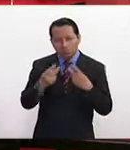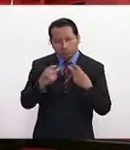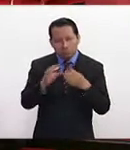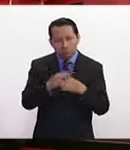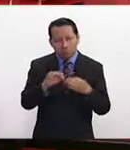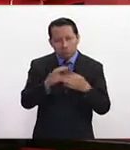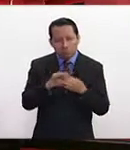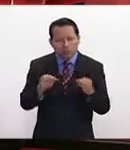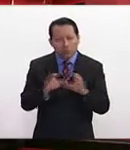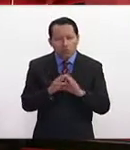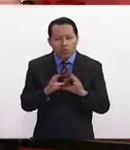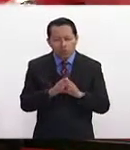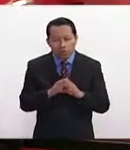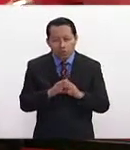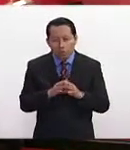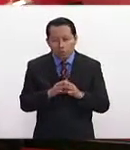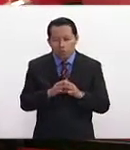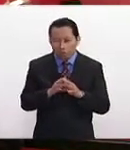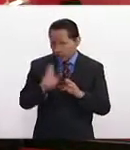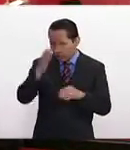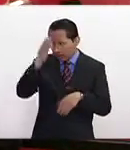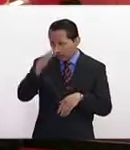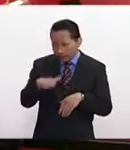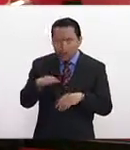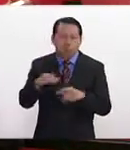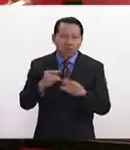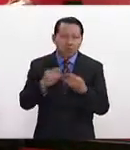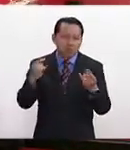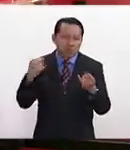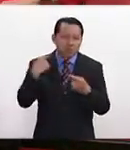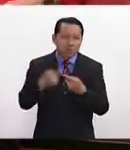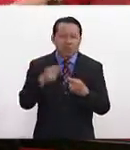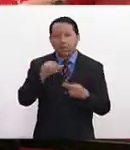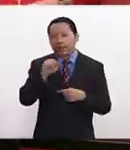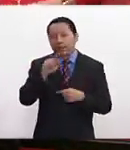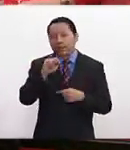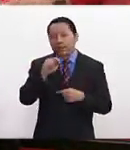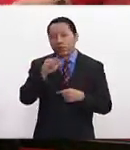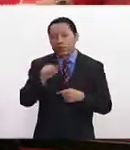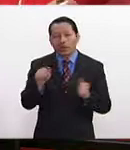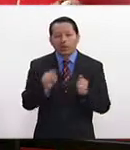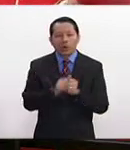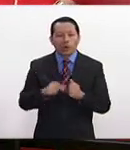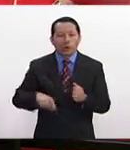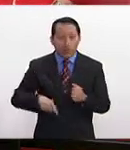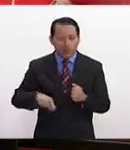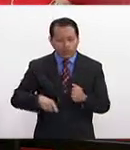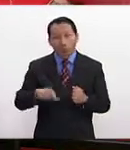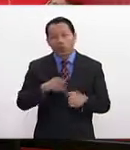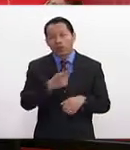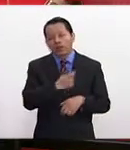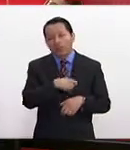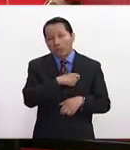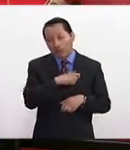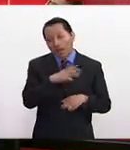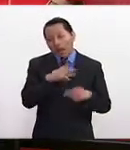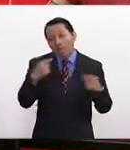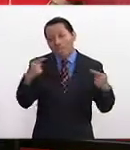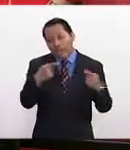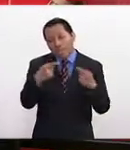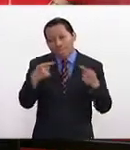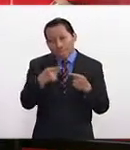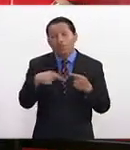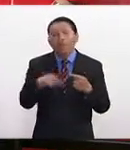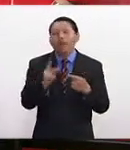los elementos, porque ya sabemos que es un pleito histórico el de Cataluña con el gobierno central de España, pero ¿cuáles son los